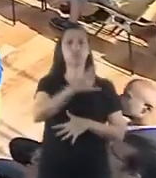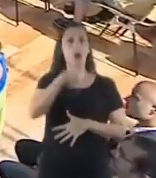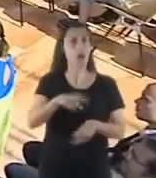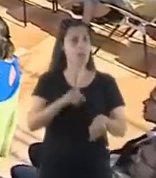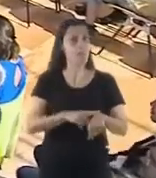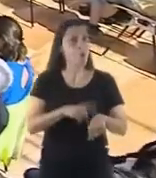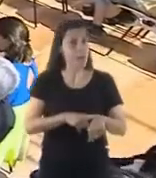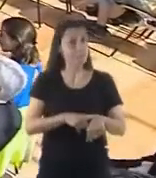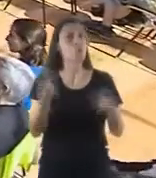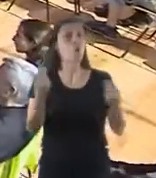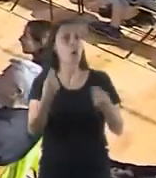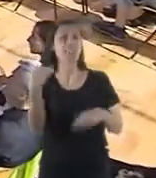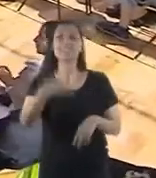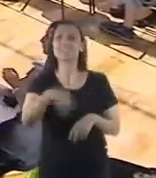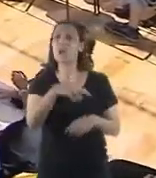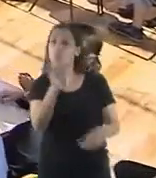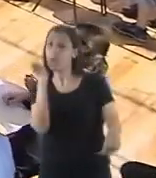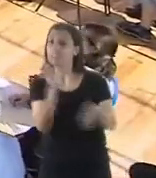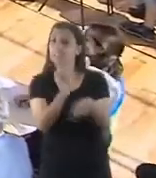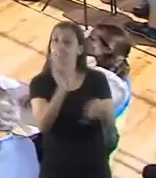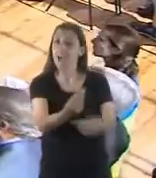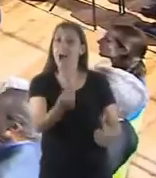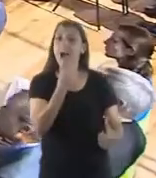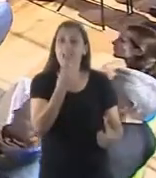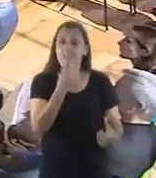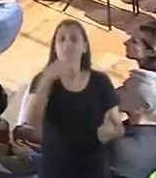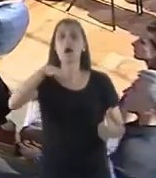es la seguridad alimentaria y las proteínas.